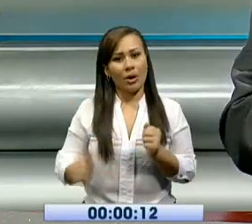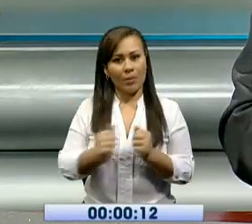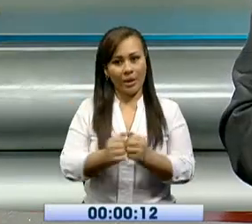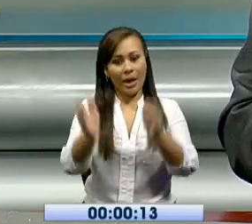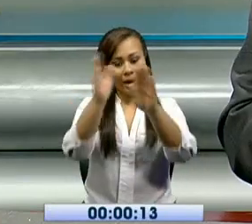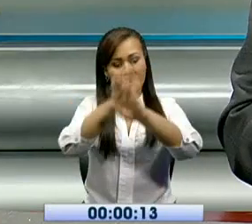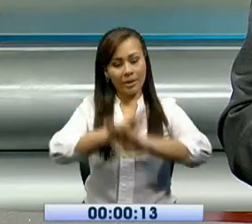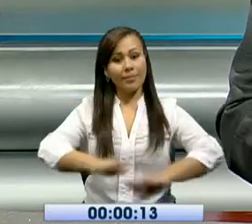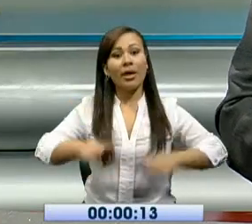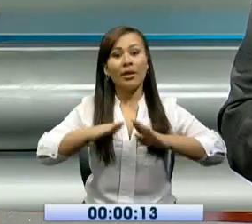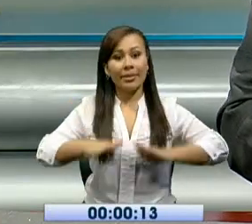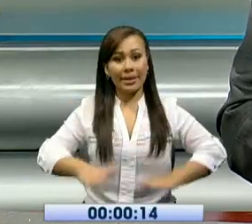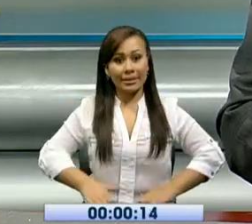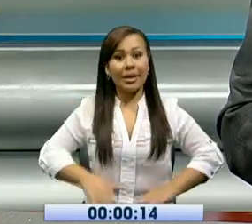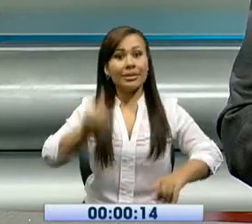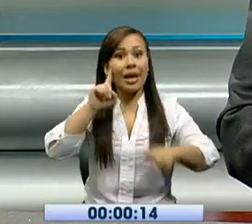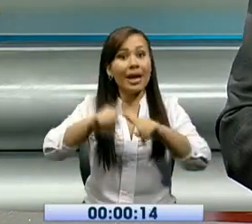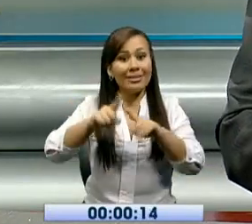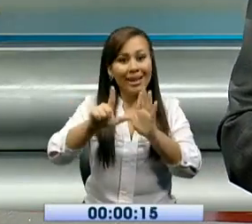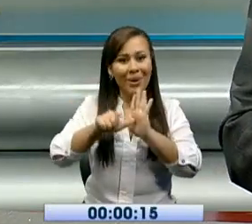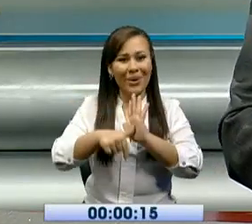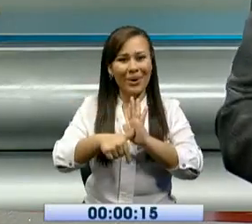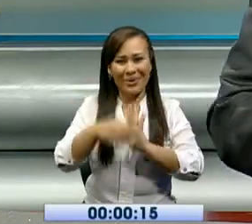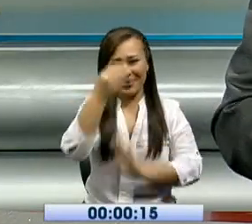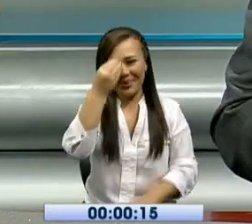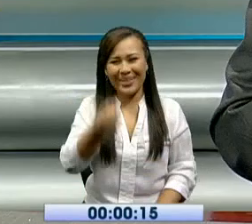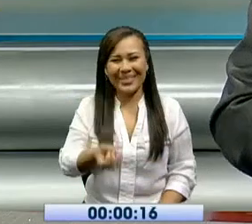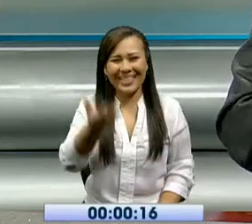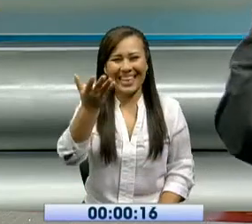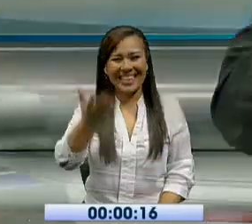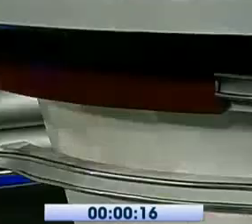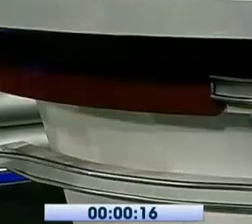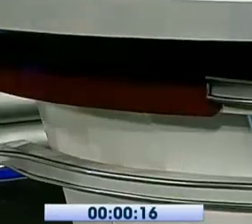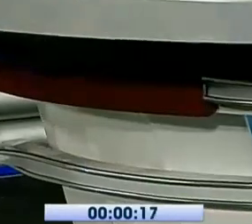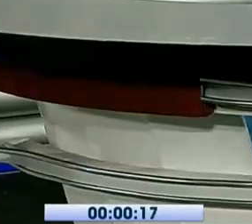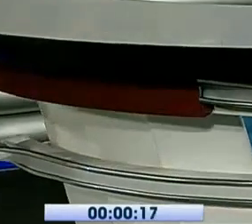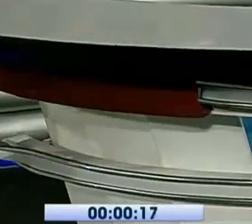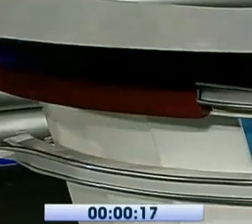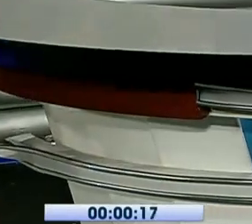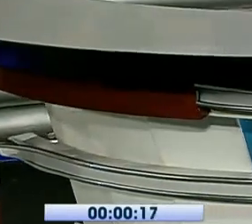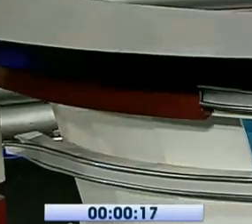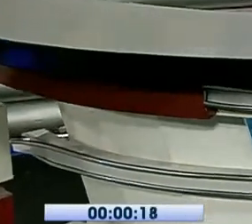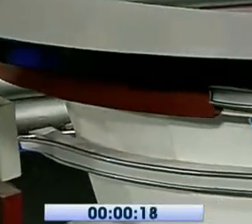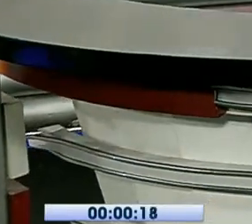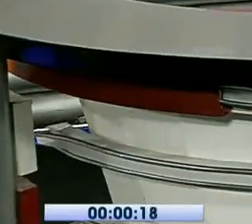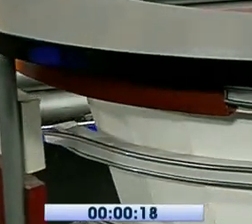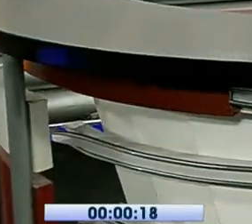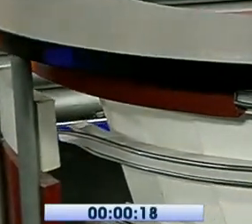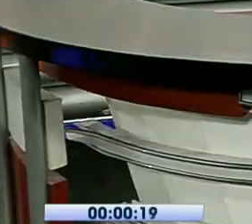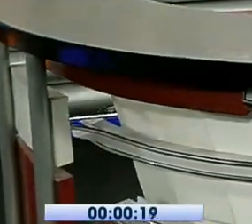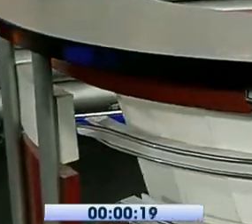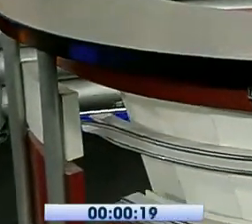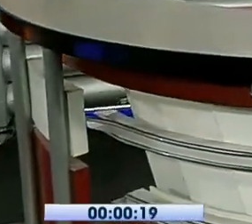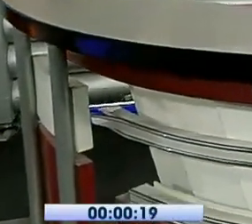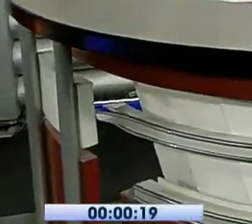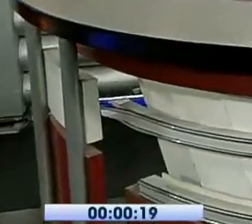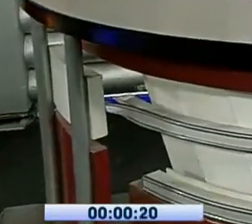concluido. Descansen. Hasta más luego. Buenos días. La noticia siempre en la comunidad.